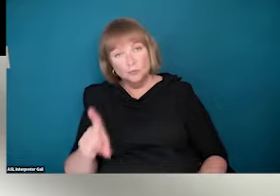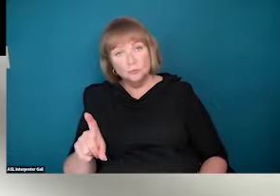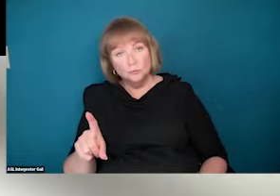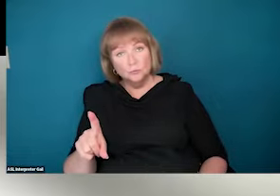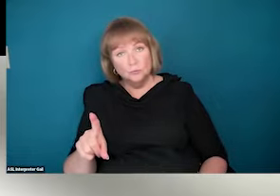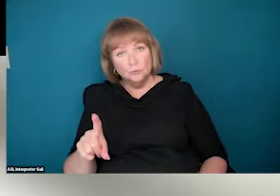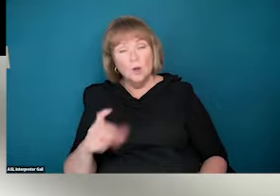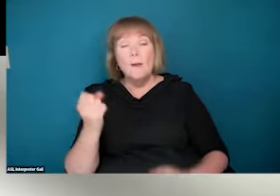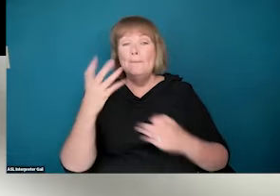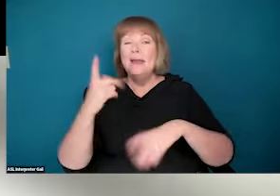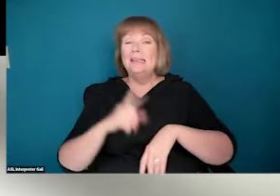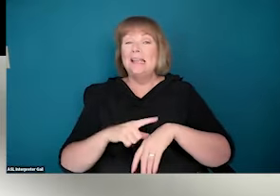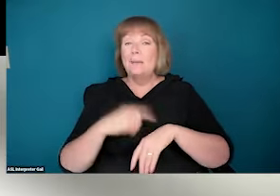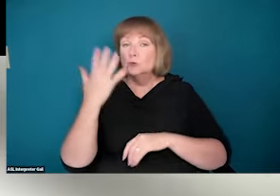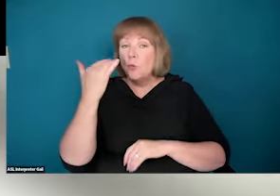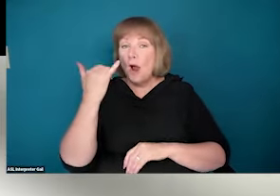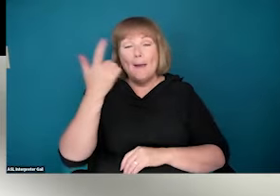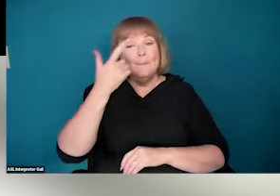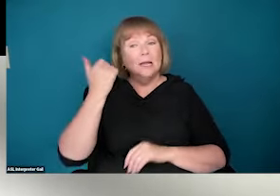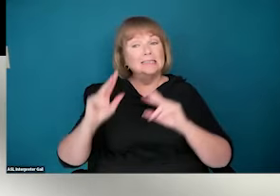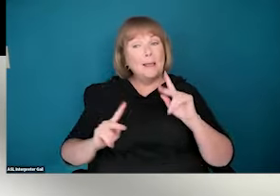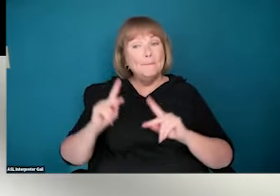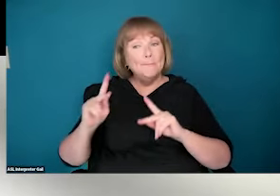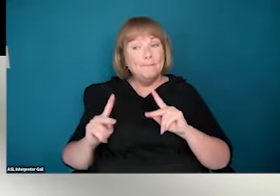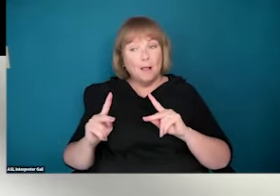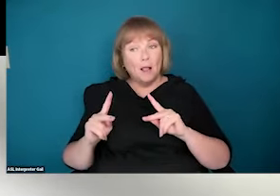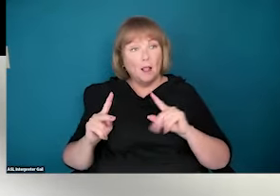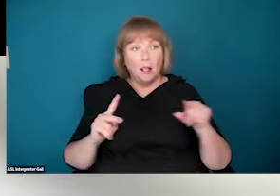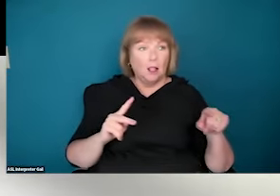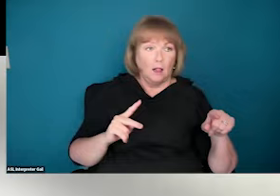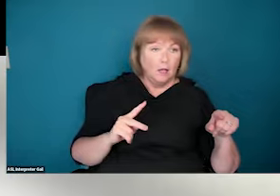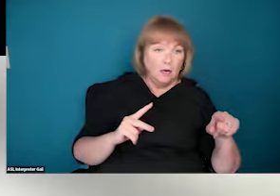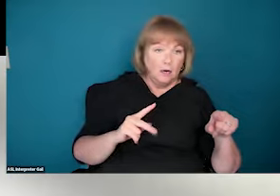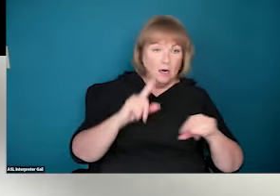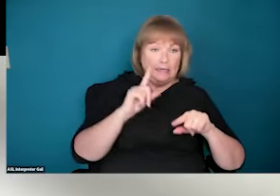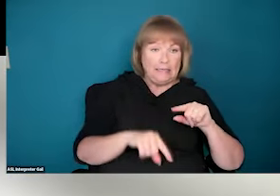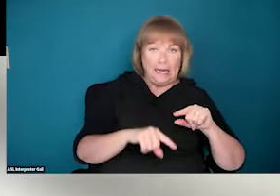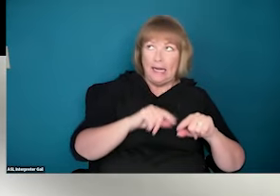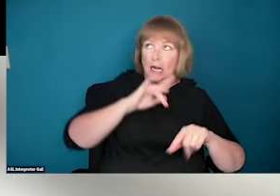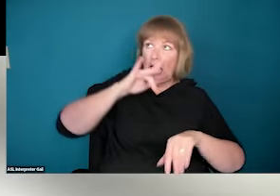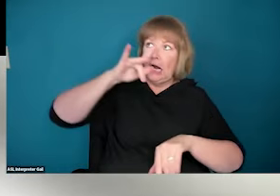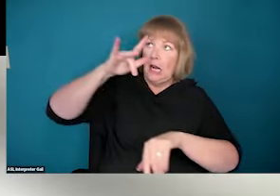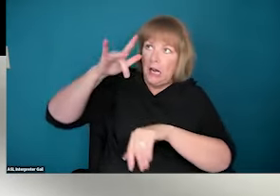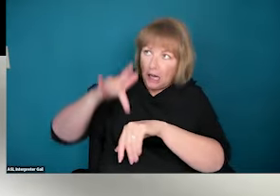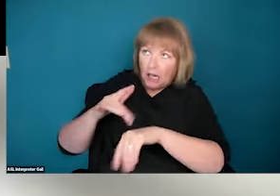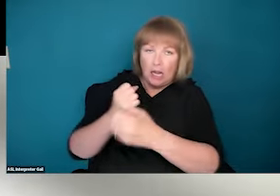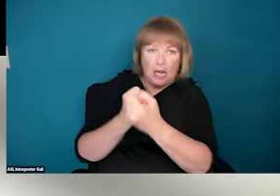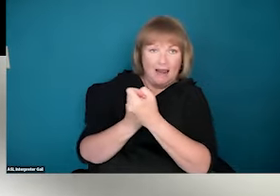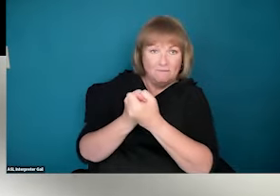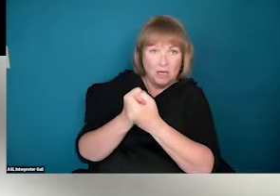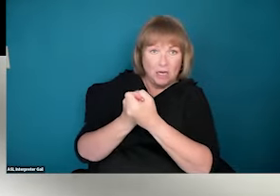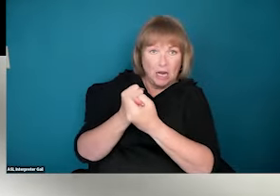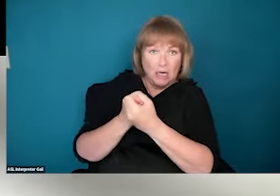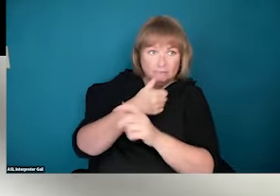custodia es permanente y esto es verdad. ¿Y por qué es verdad? Porque muchas veces muchas personas no